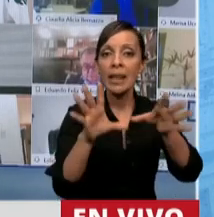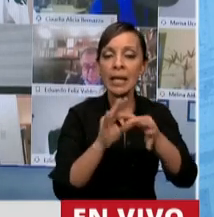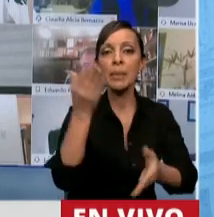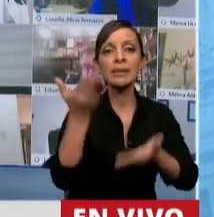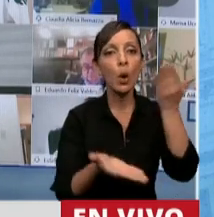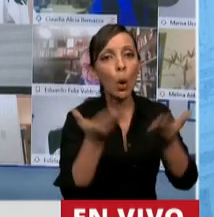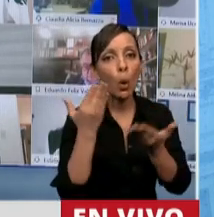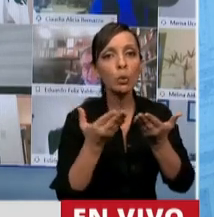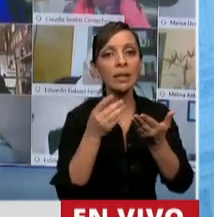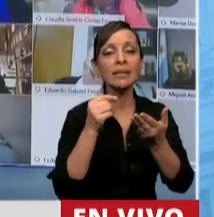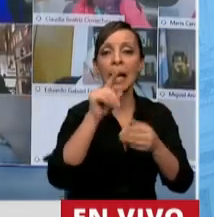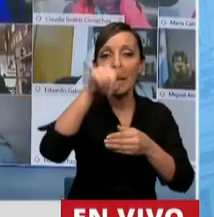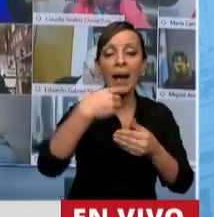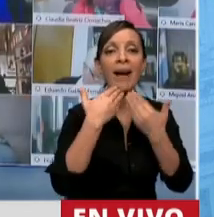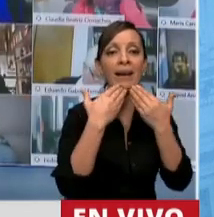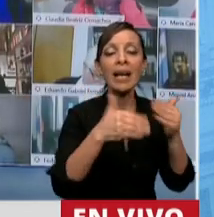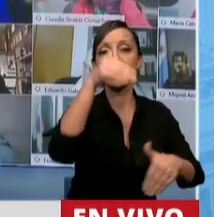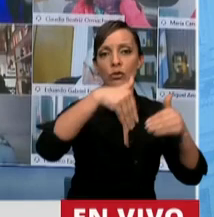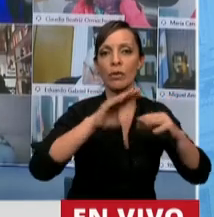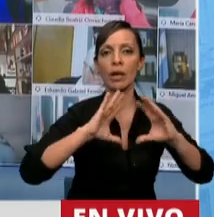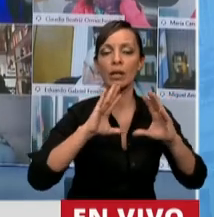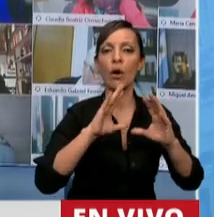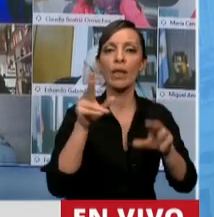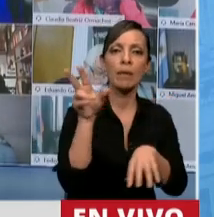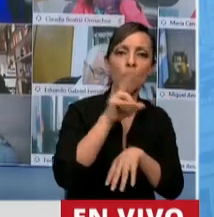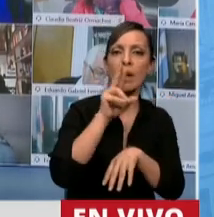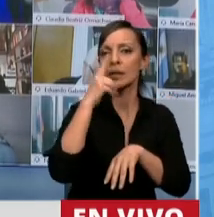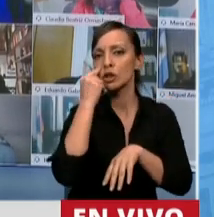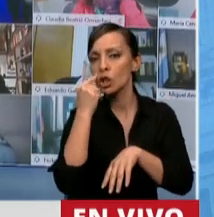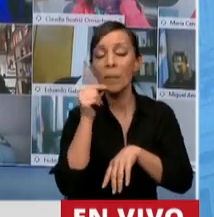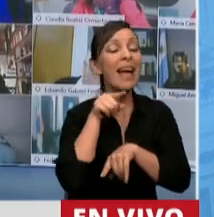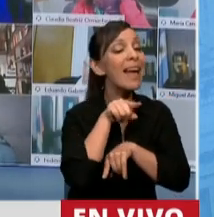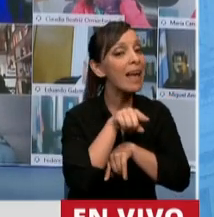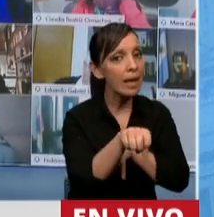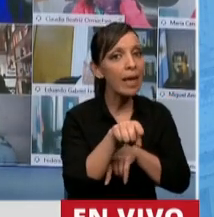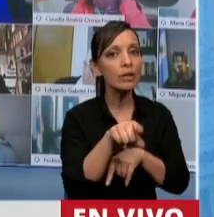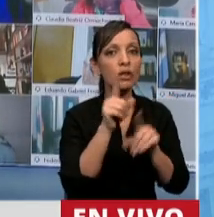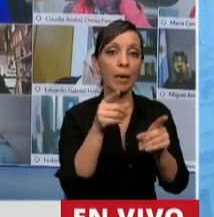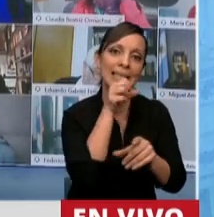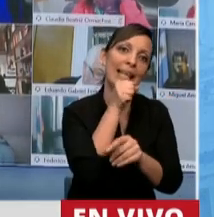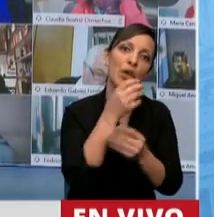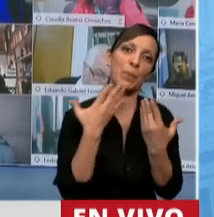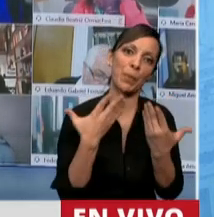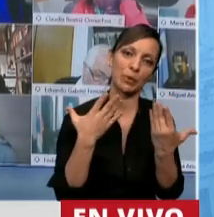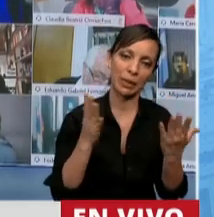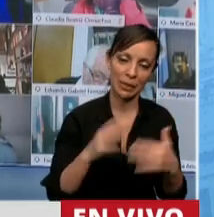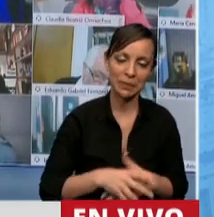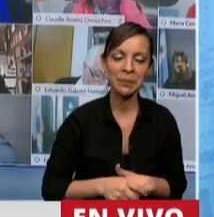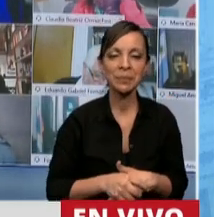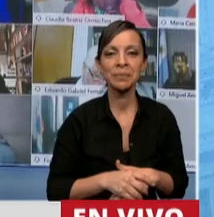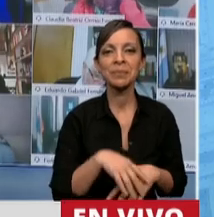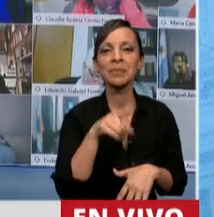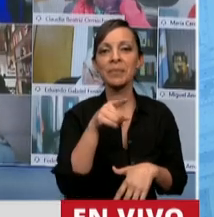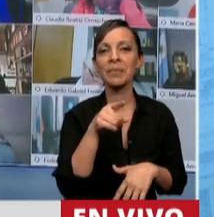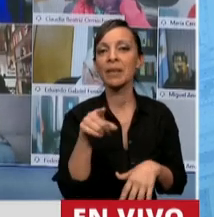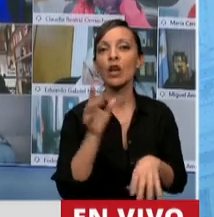y basada en el sufragio universal, y hay que seguir subrayándolo, y secreto, por supuesto, de esas elecciones,